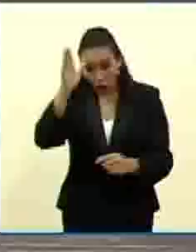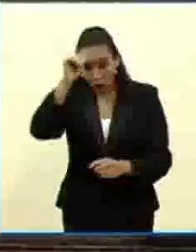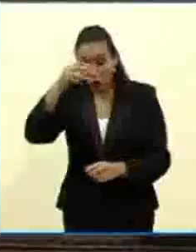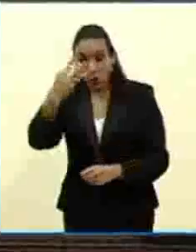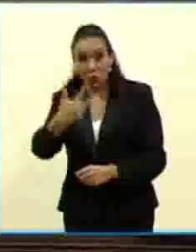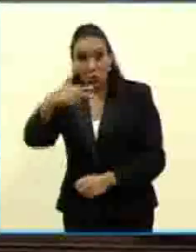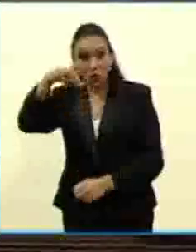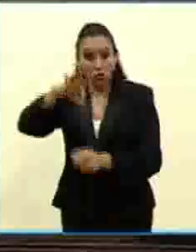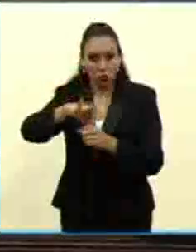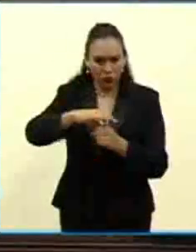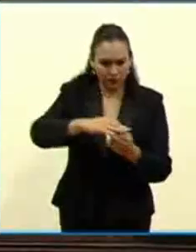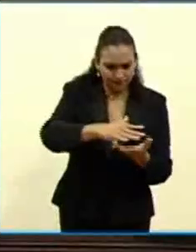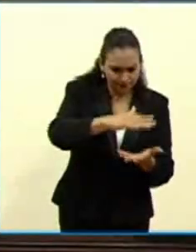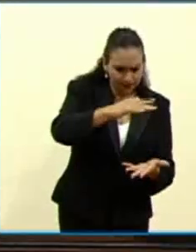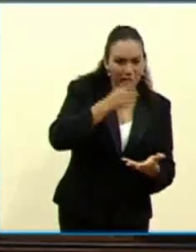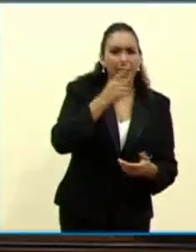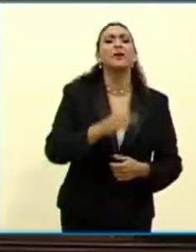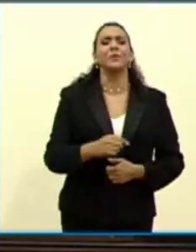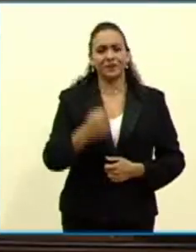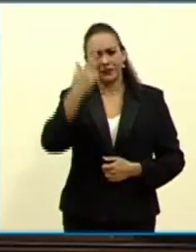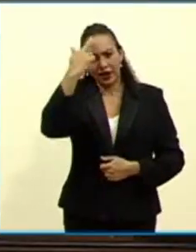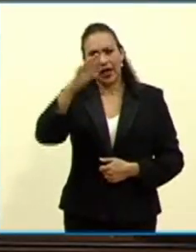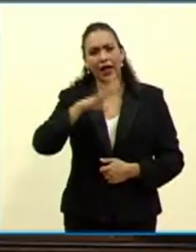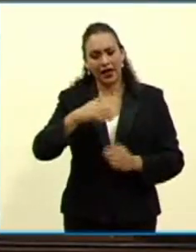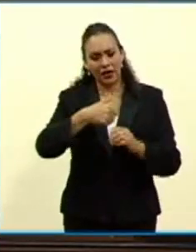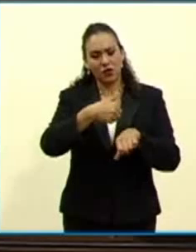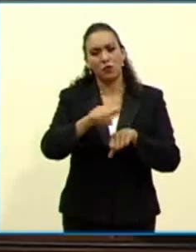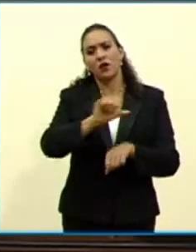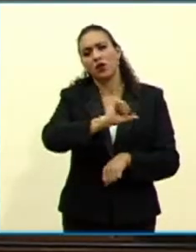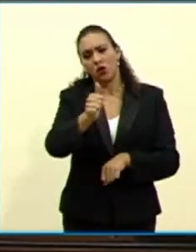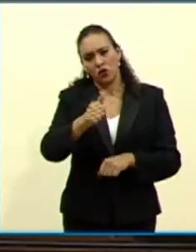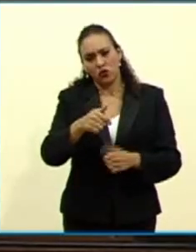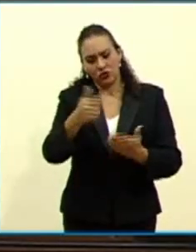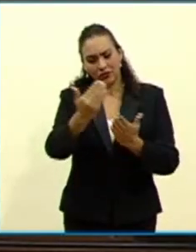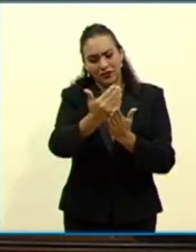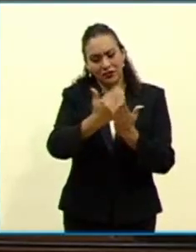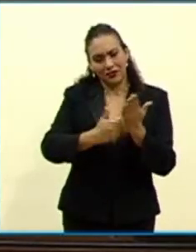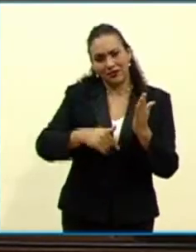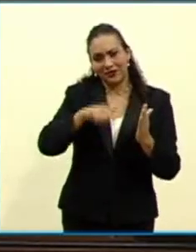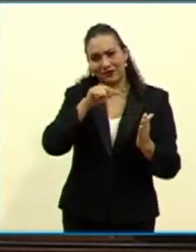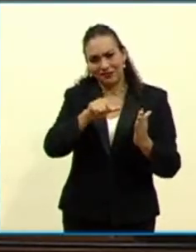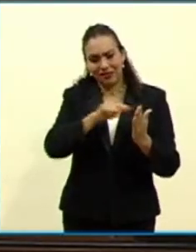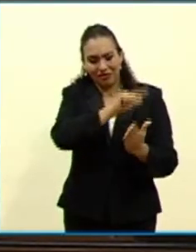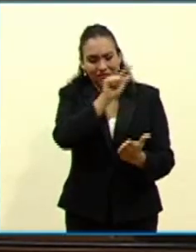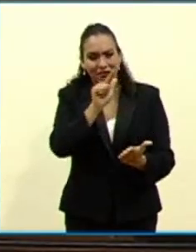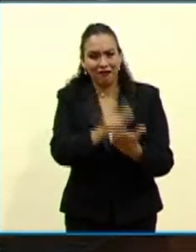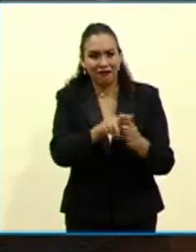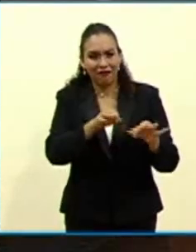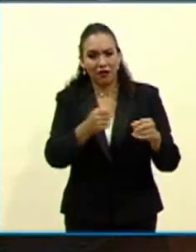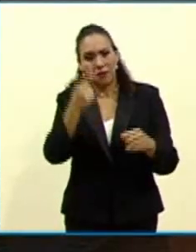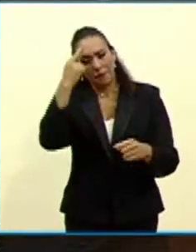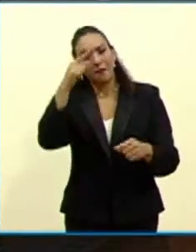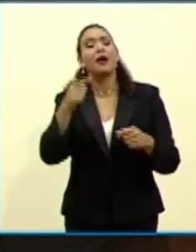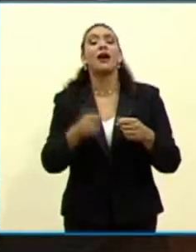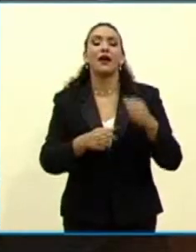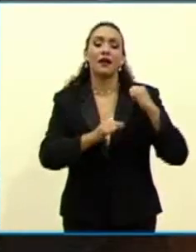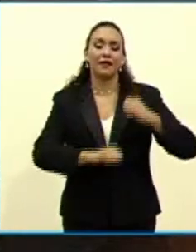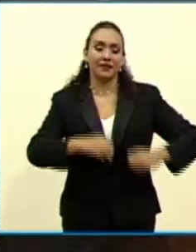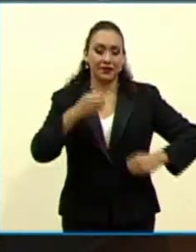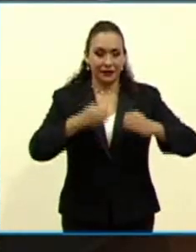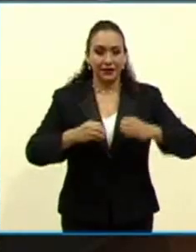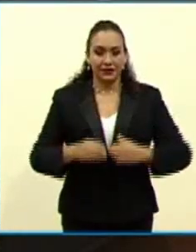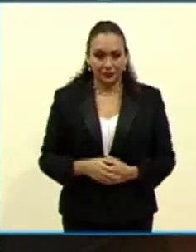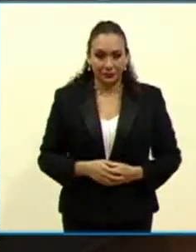el asunto con fundamento en el artículo 11, fracción 17ª de la Ley Orgánica del Poder Judicial de la